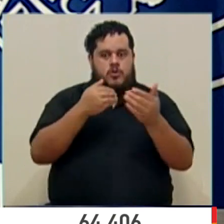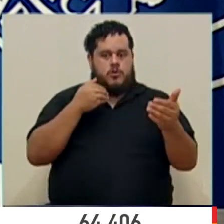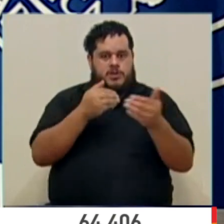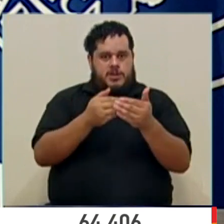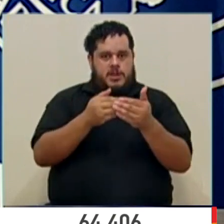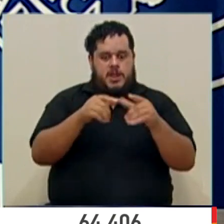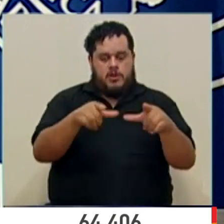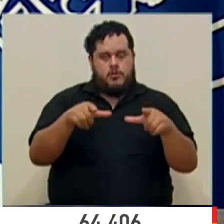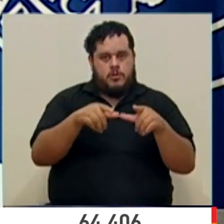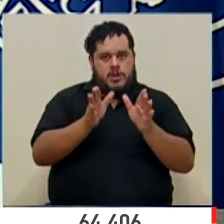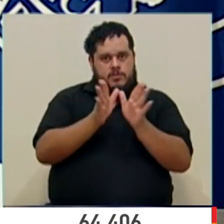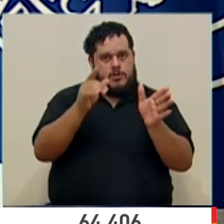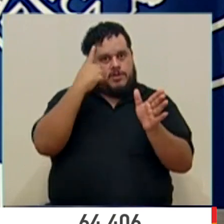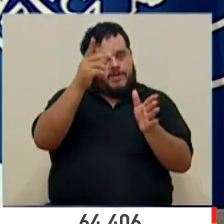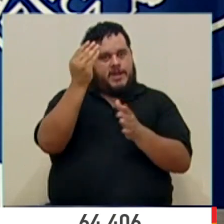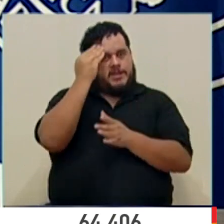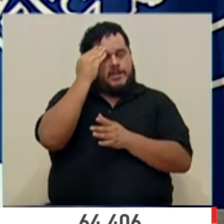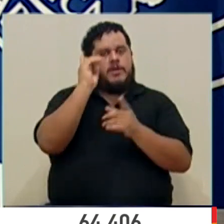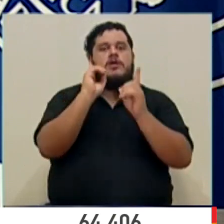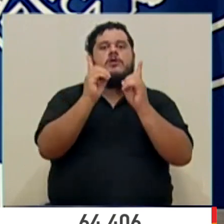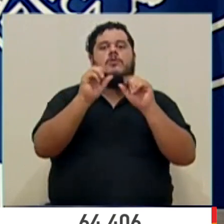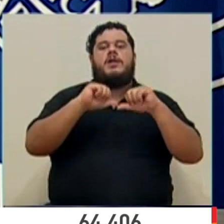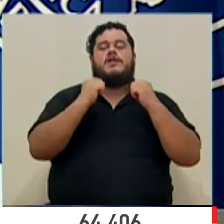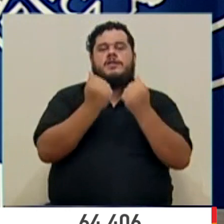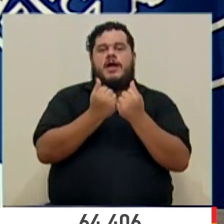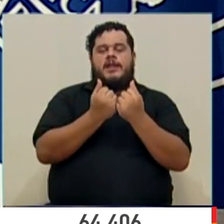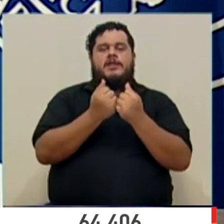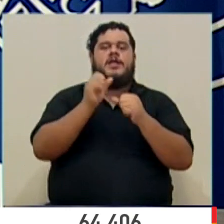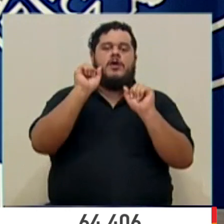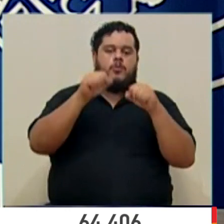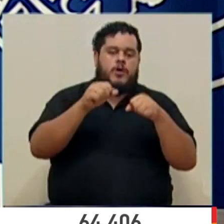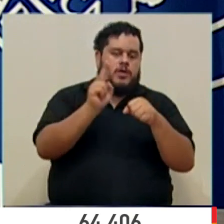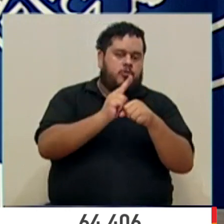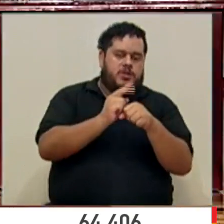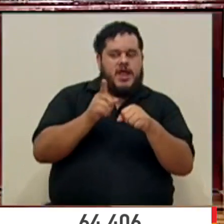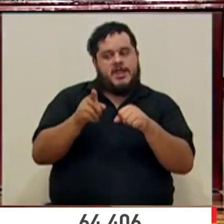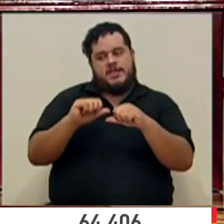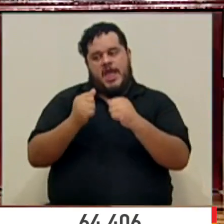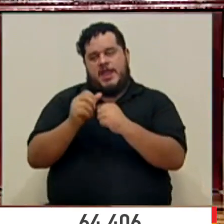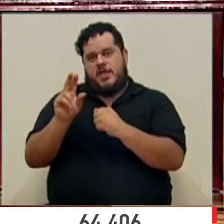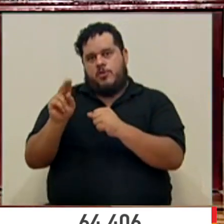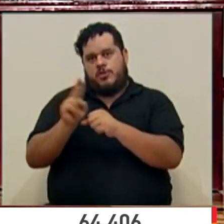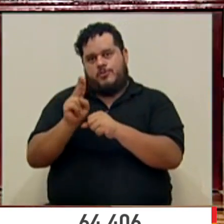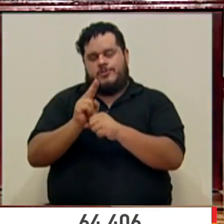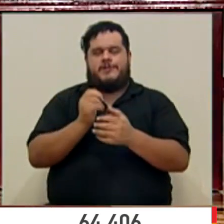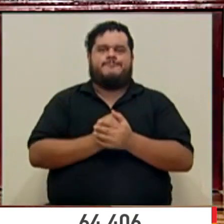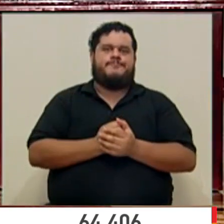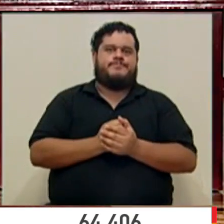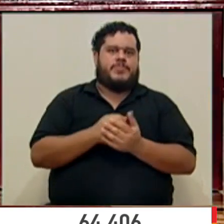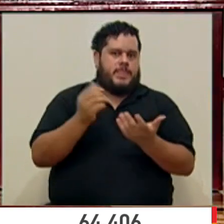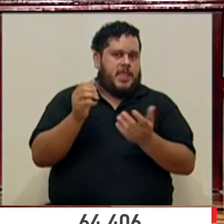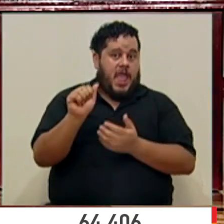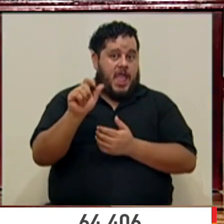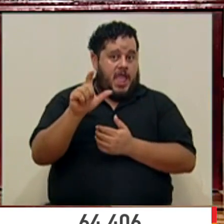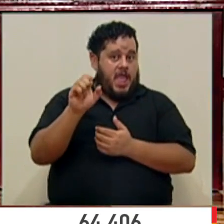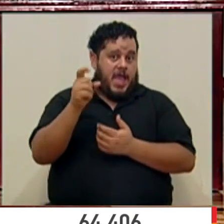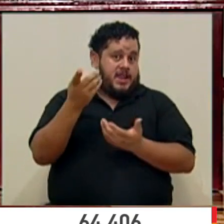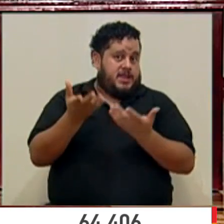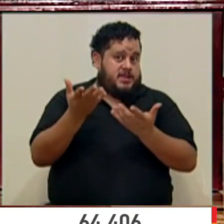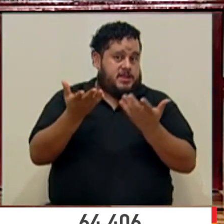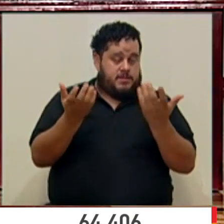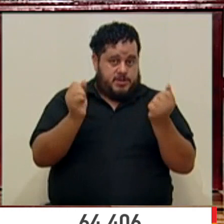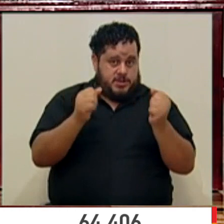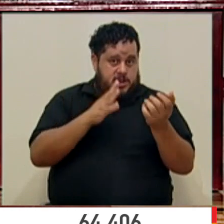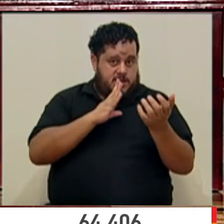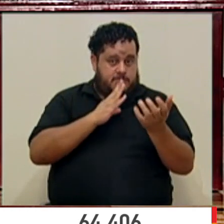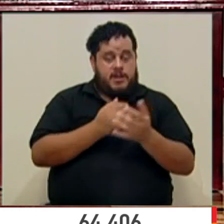públicos para saber cuáles áreas están delimitadas para uso y cuáles no. Don Alexander, tal vez quiera precisar también.